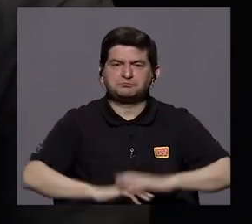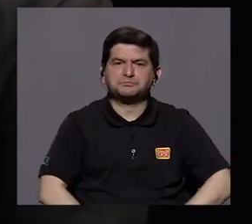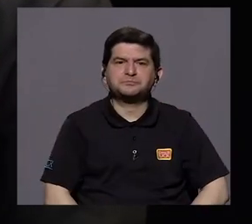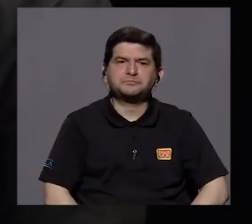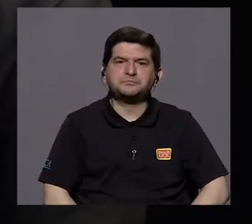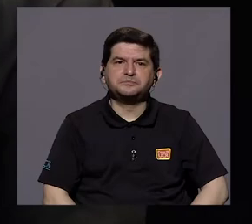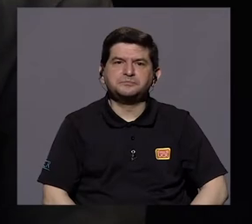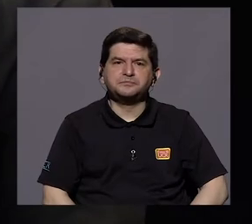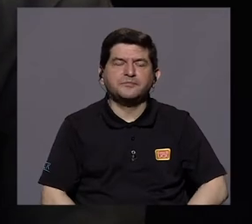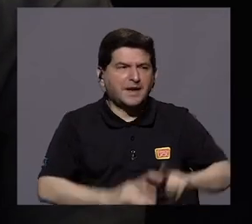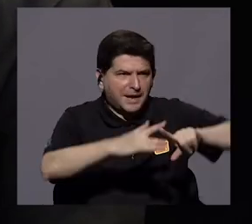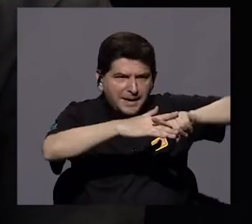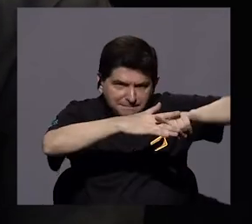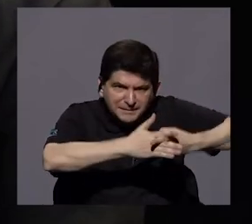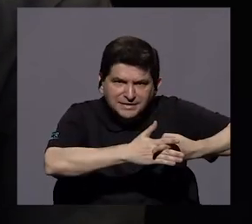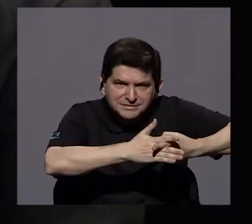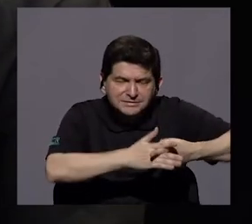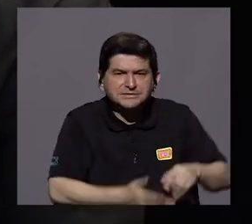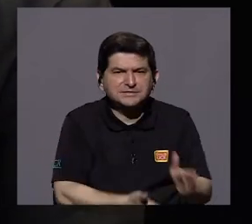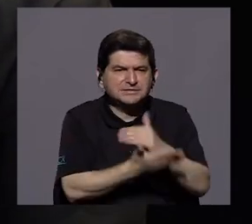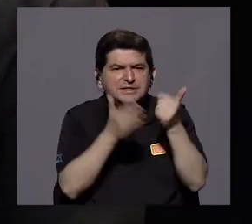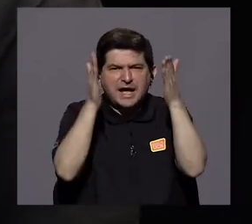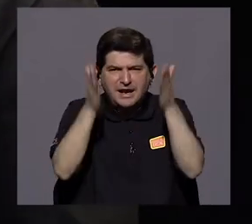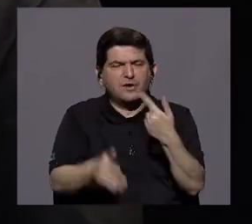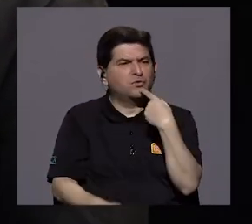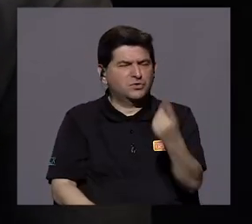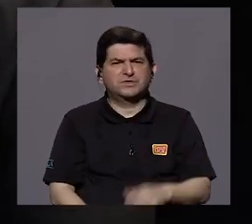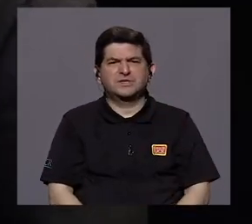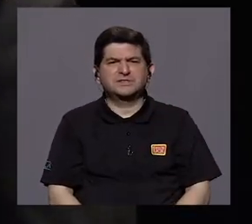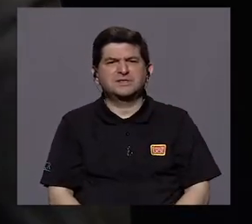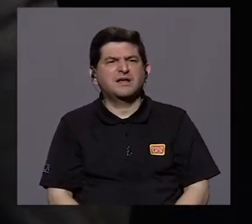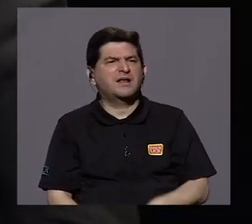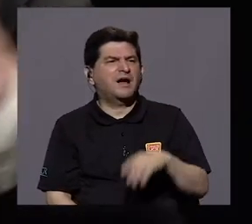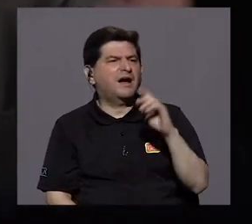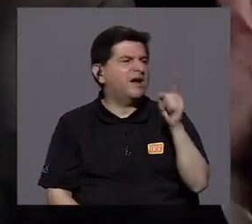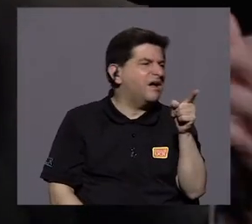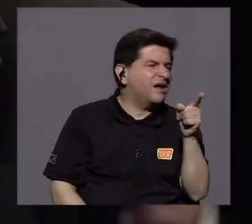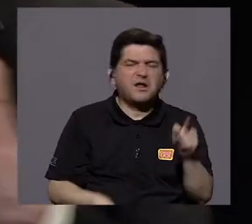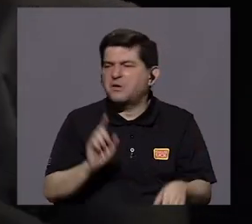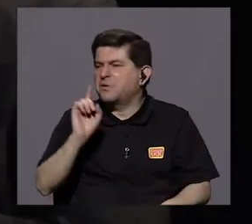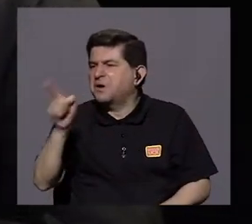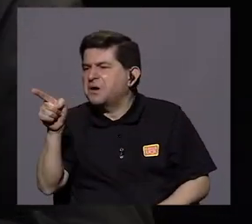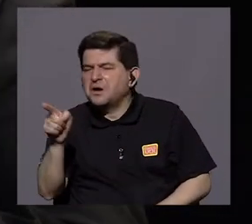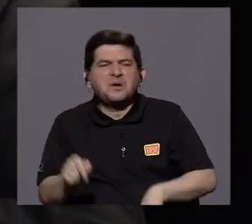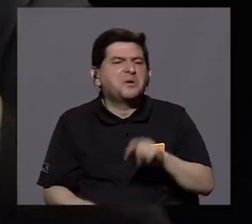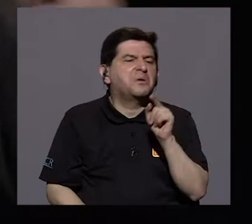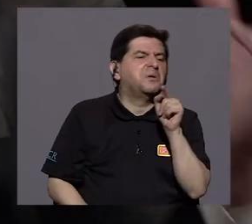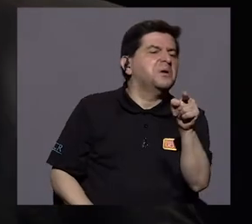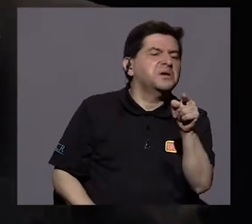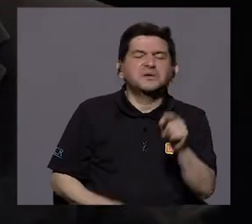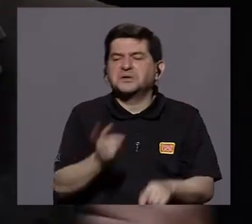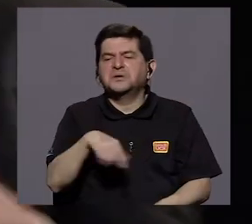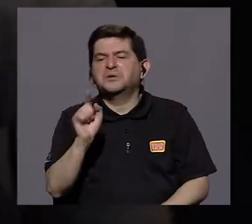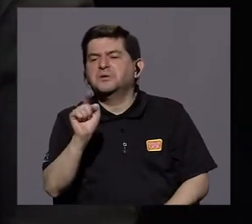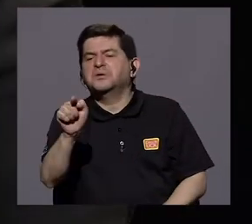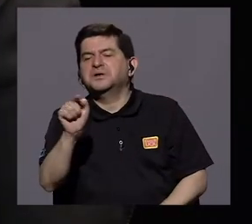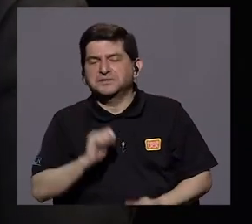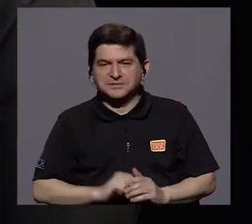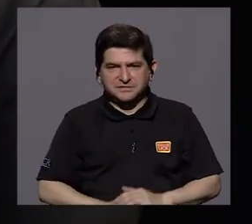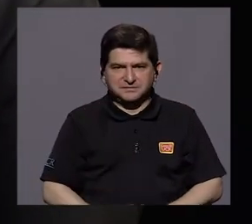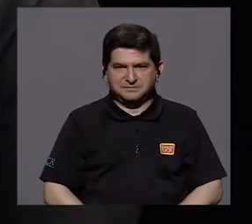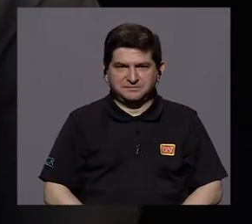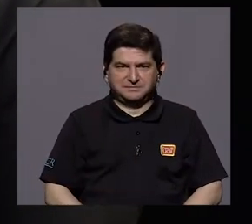1 de la tarde. Y empezaron a algunos de ellos a decir que vaya Mario, que vaya Pedro, que vaya el otro, que vaya María,